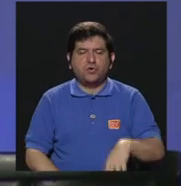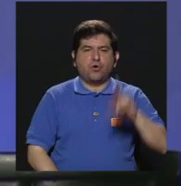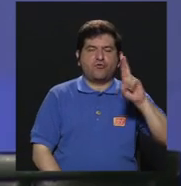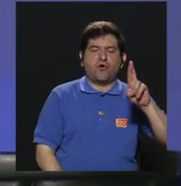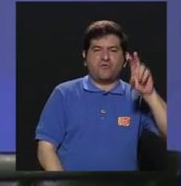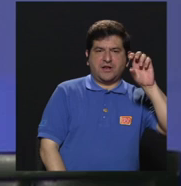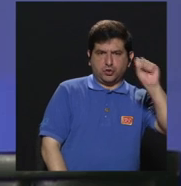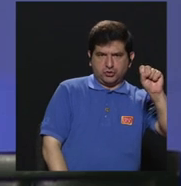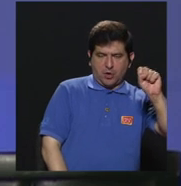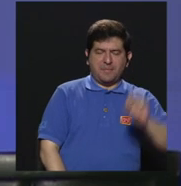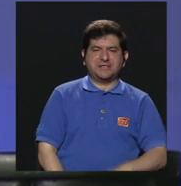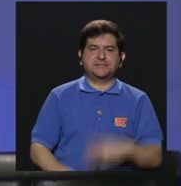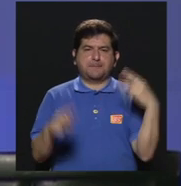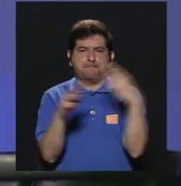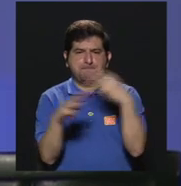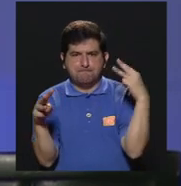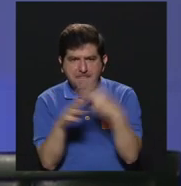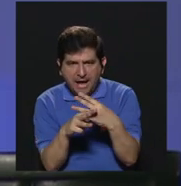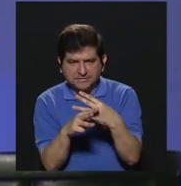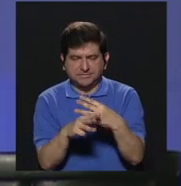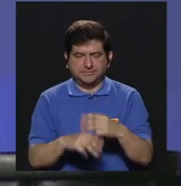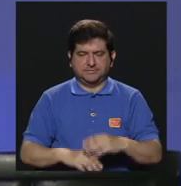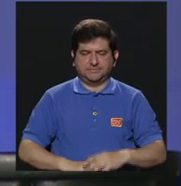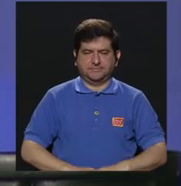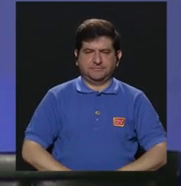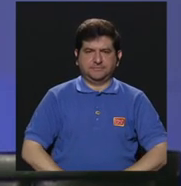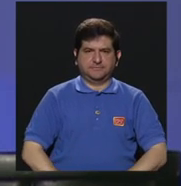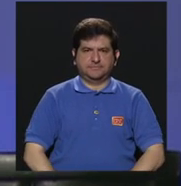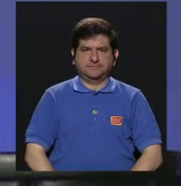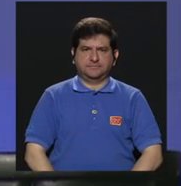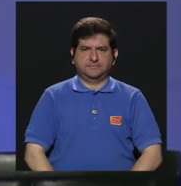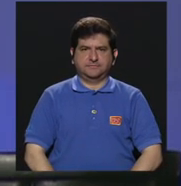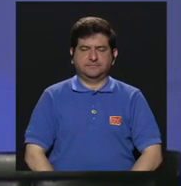Roberto Saumels en matemáticas.